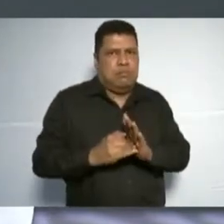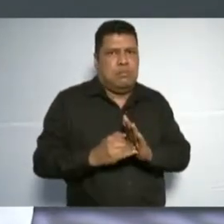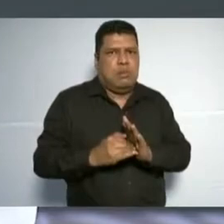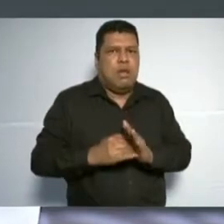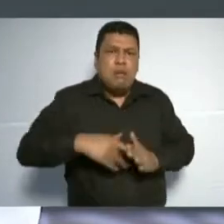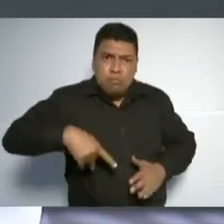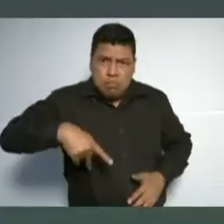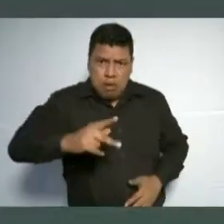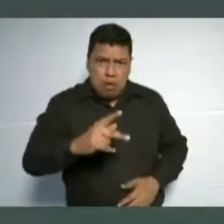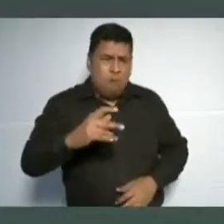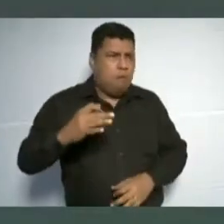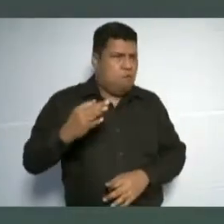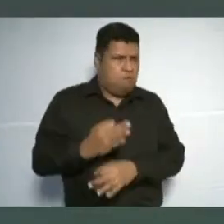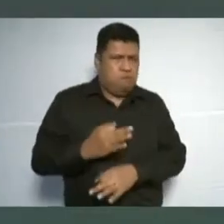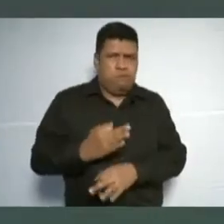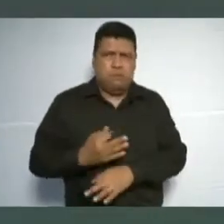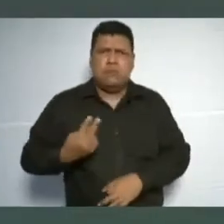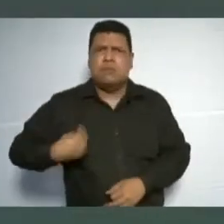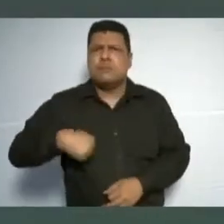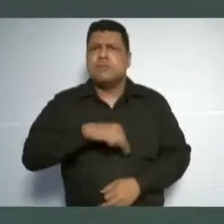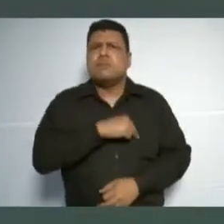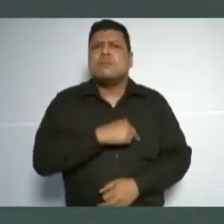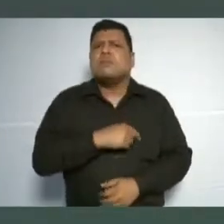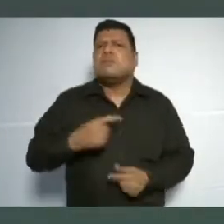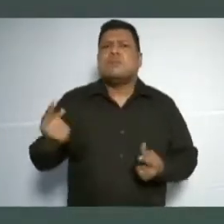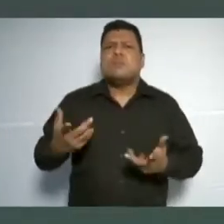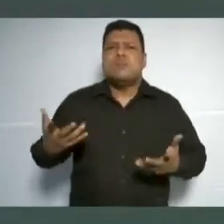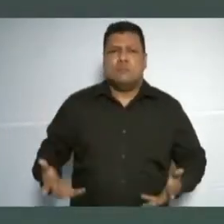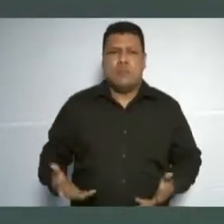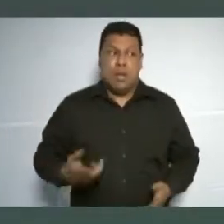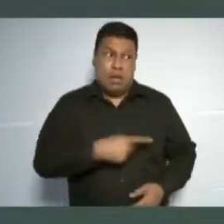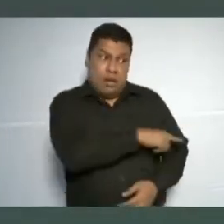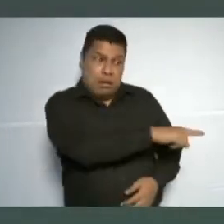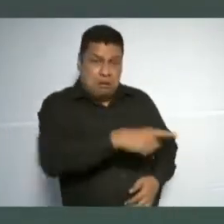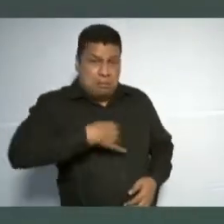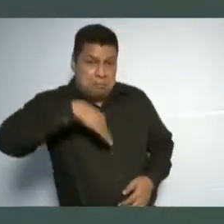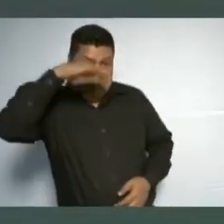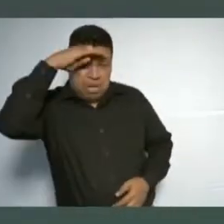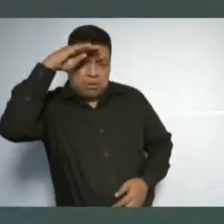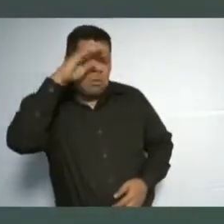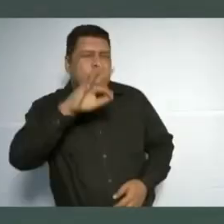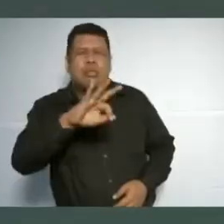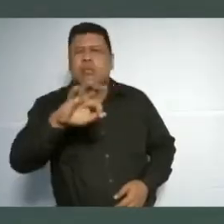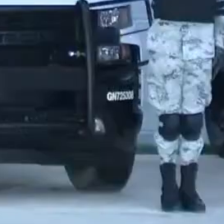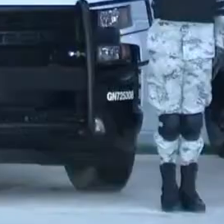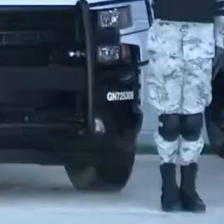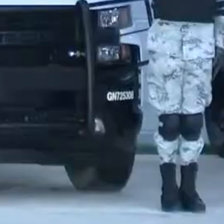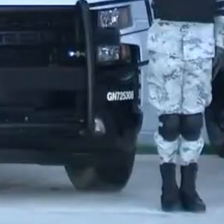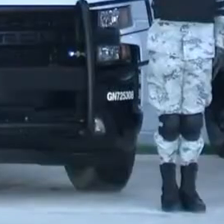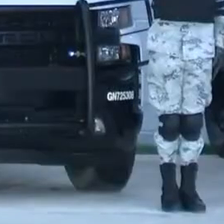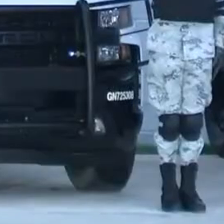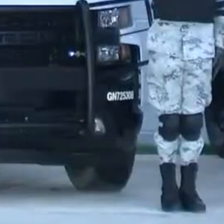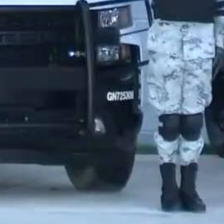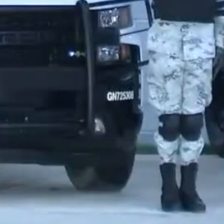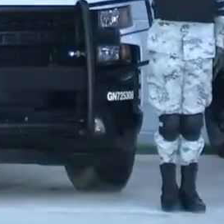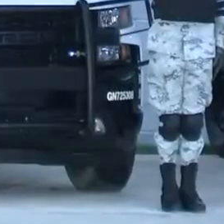Pero hablemos de lo que tenían estimado, 300 mil, para concluir esa